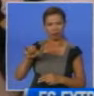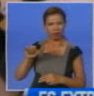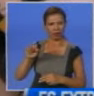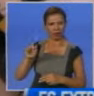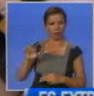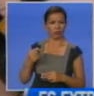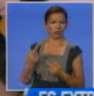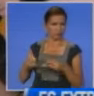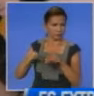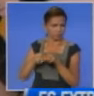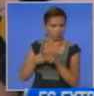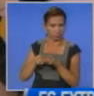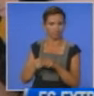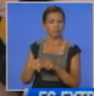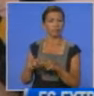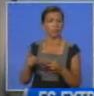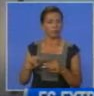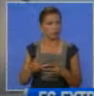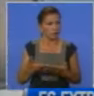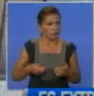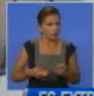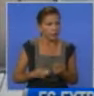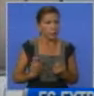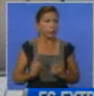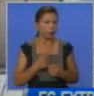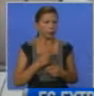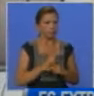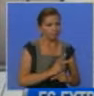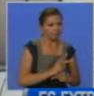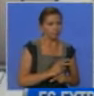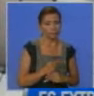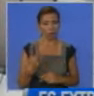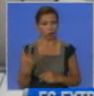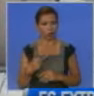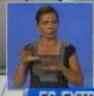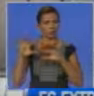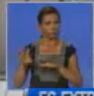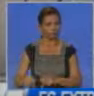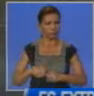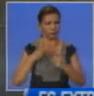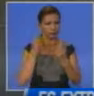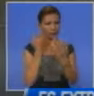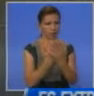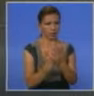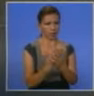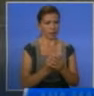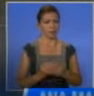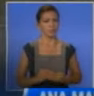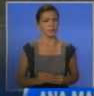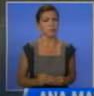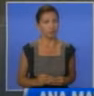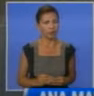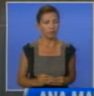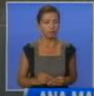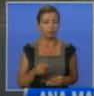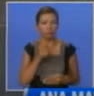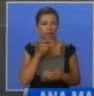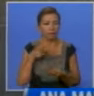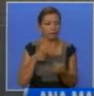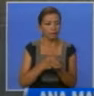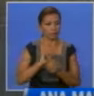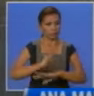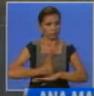su pareja y fue acusada de encubridora. Ella también fue detenida y puesta a orden de la justicia. Esta diligencia contó con el apoyo de